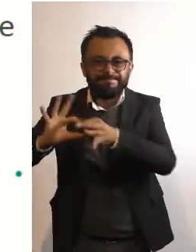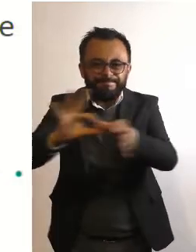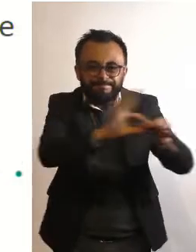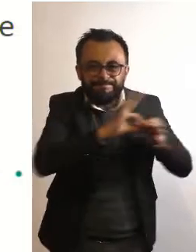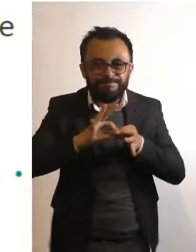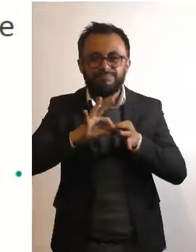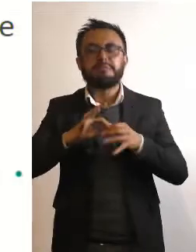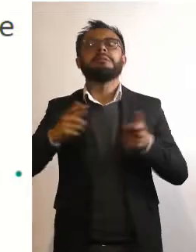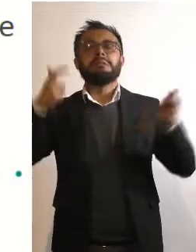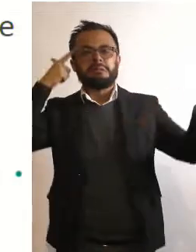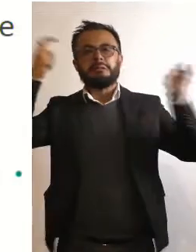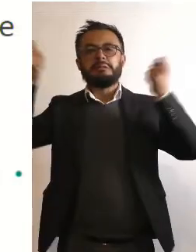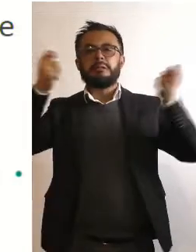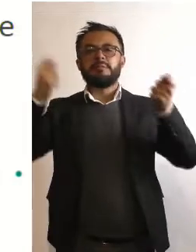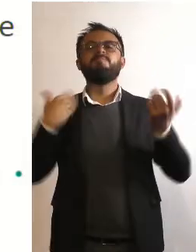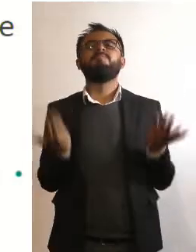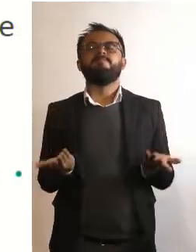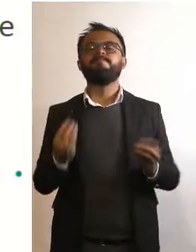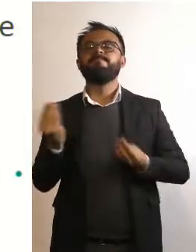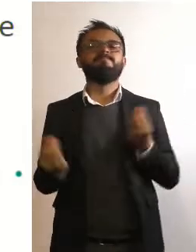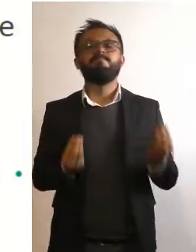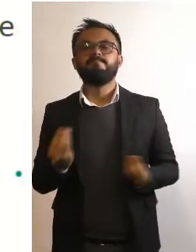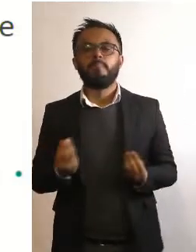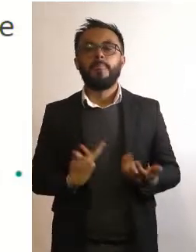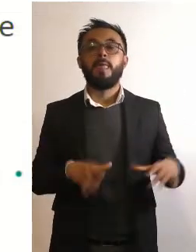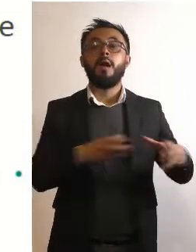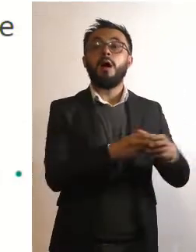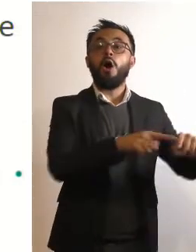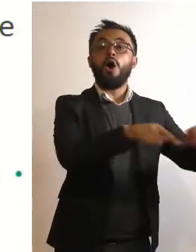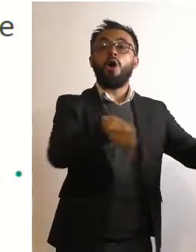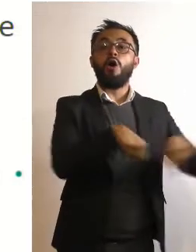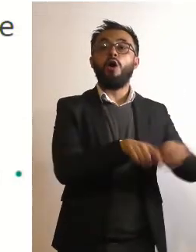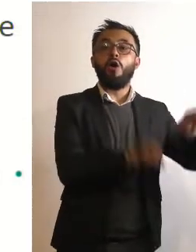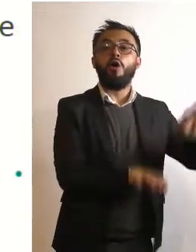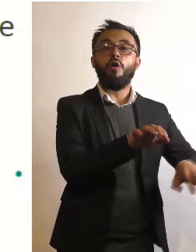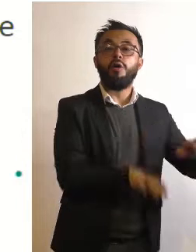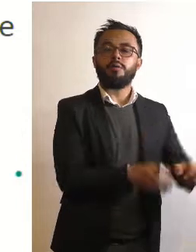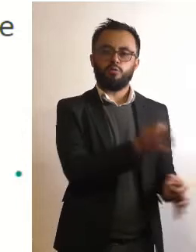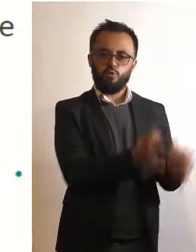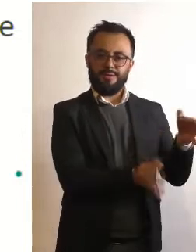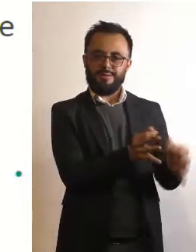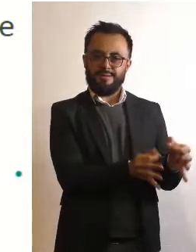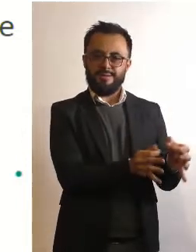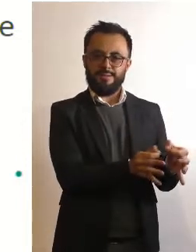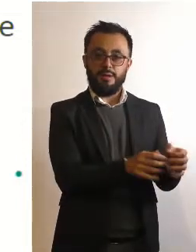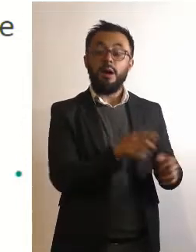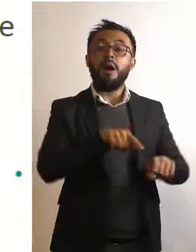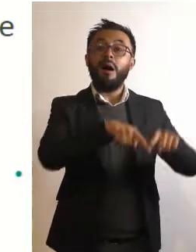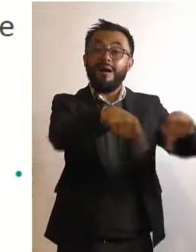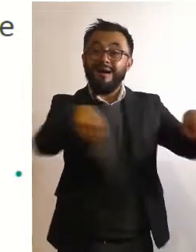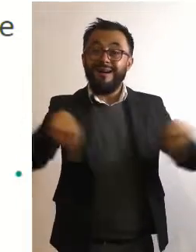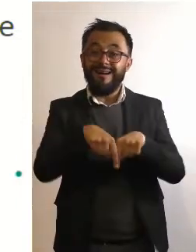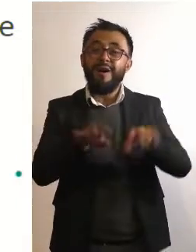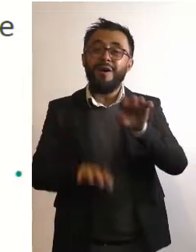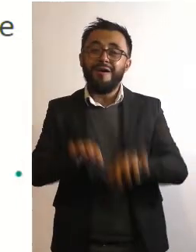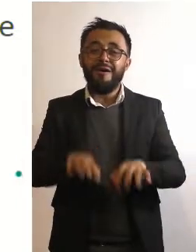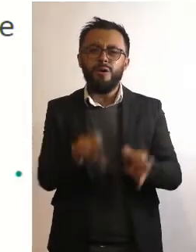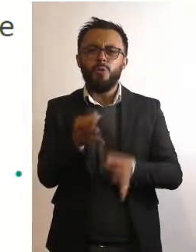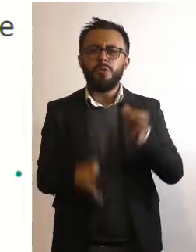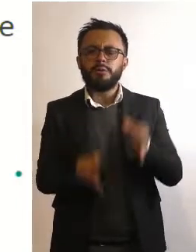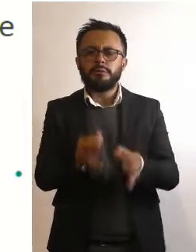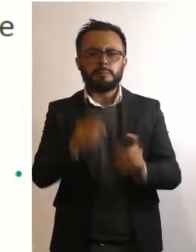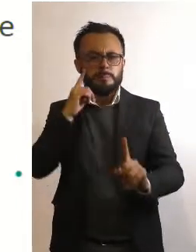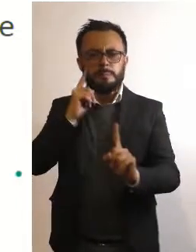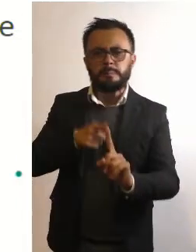cuyo objetivo ha sido el de tener allí congregados los